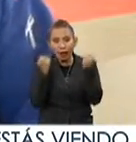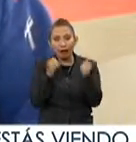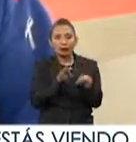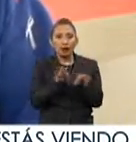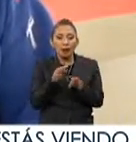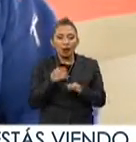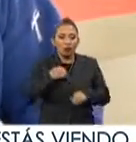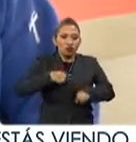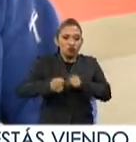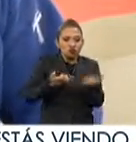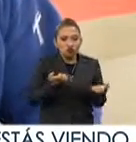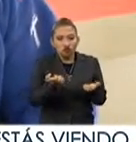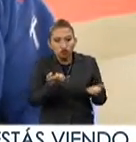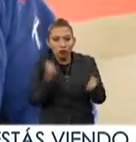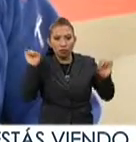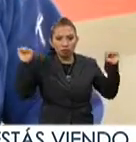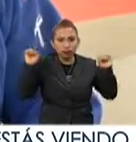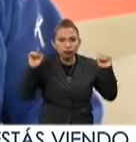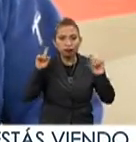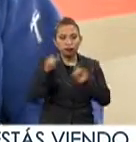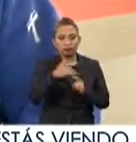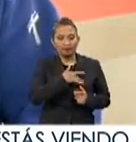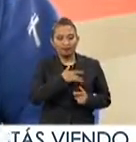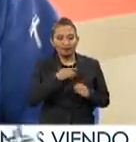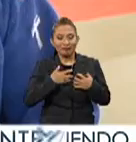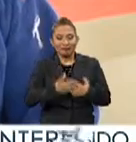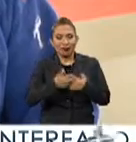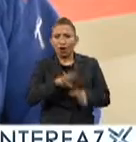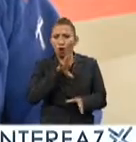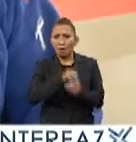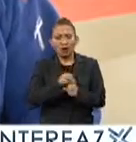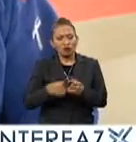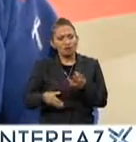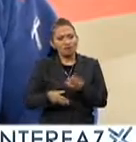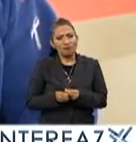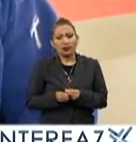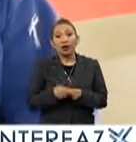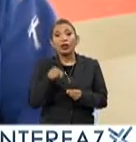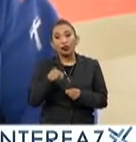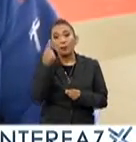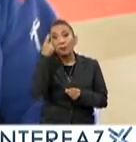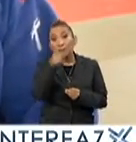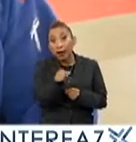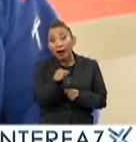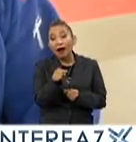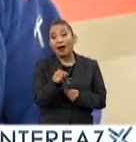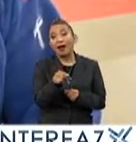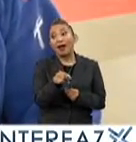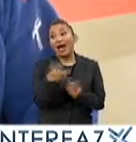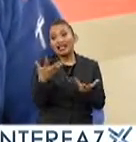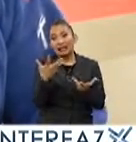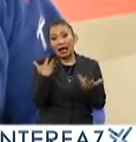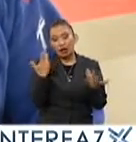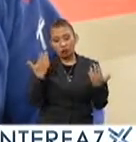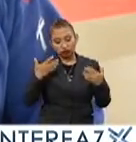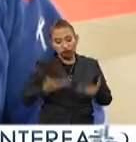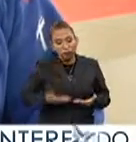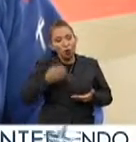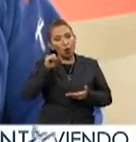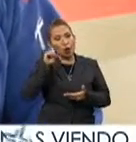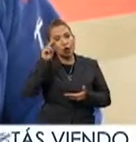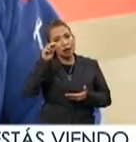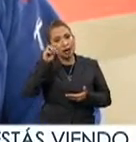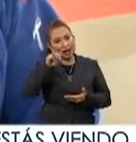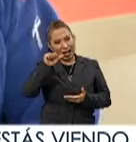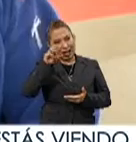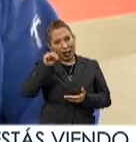trabajo cardiovascular, tienen que correr. El deporte es muy completo. Entonces, para poder hacer la representatividad de la UNAM,